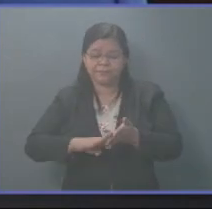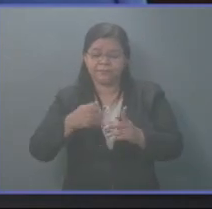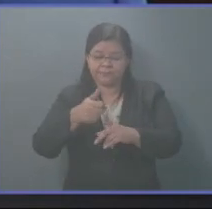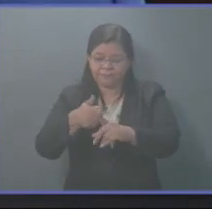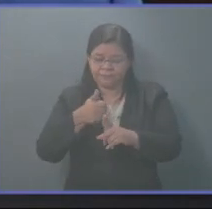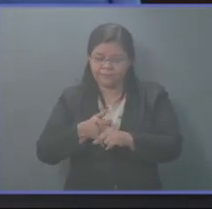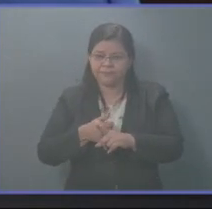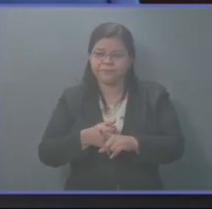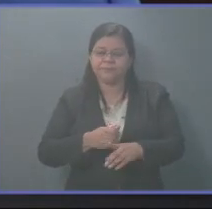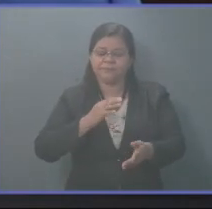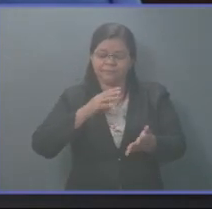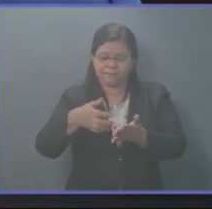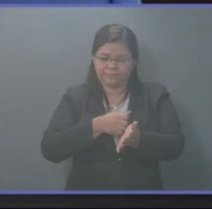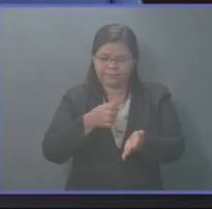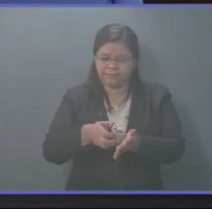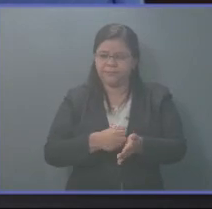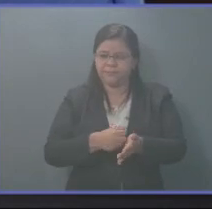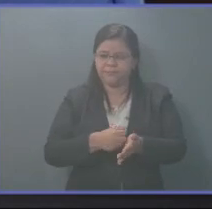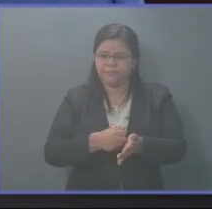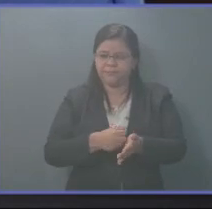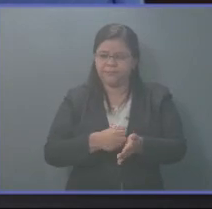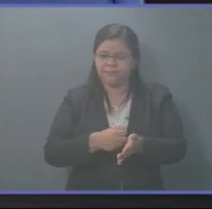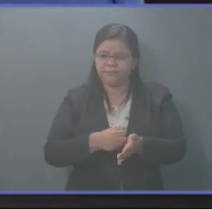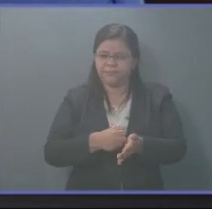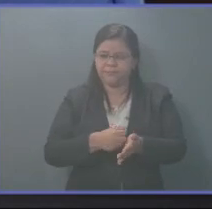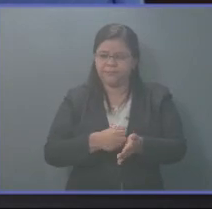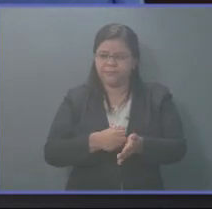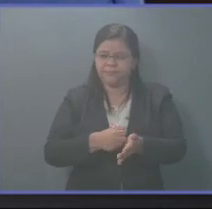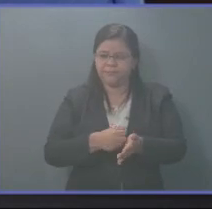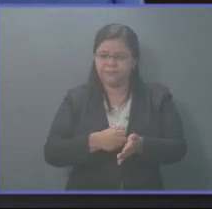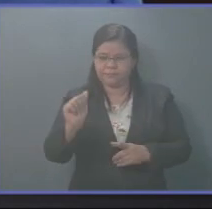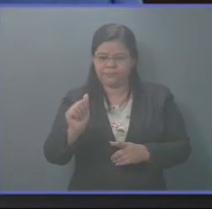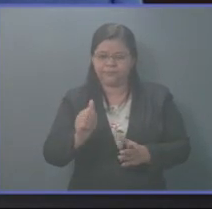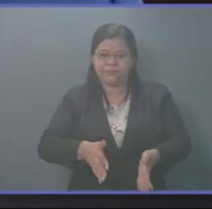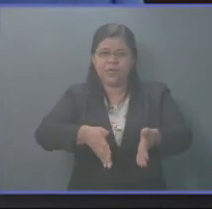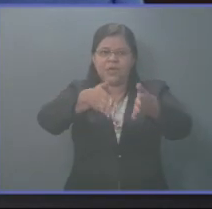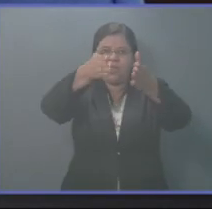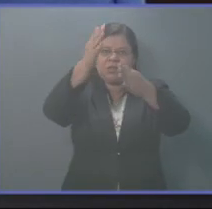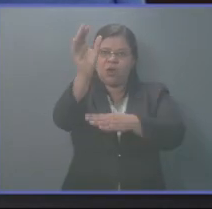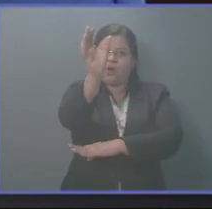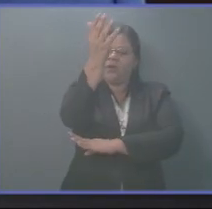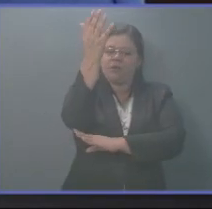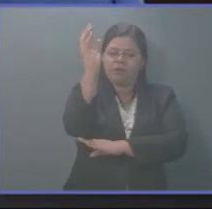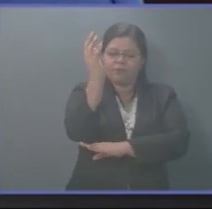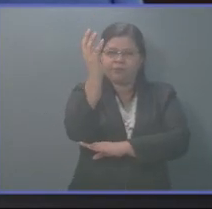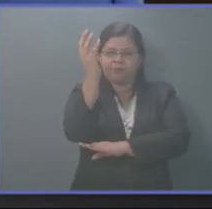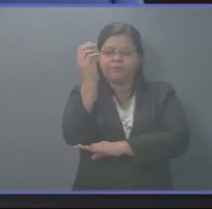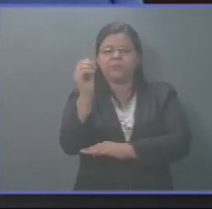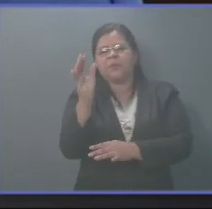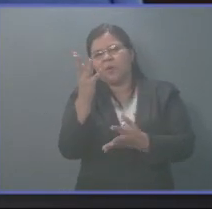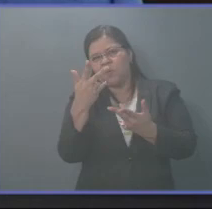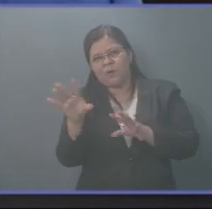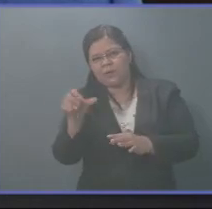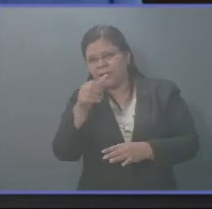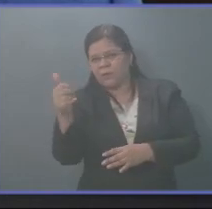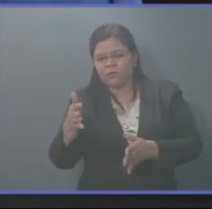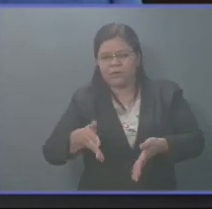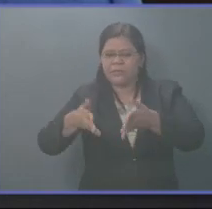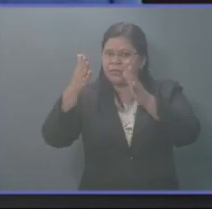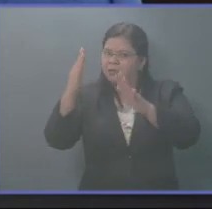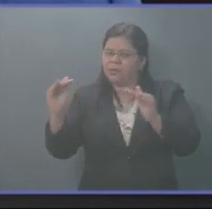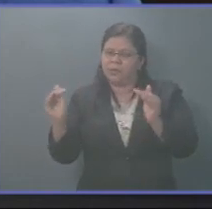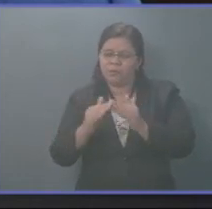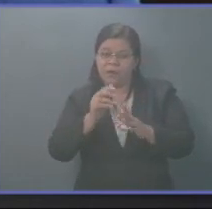el pago del siguiente impuesto. Literal A. Instalaciones de torres, monopolios y o antenas u otro tipo de infraestructura por